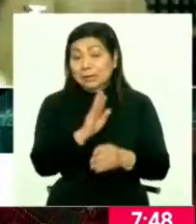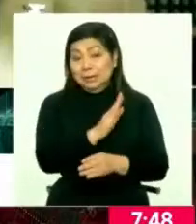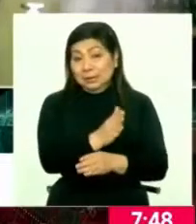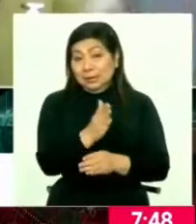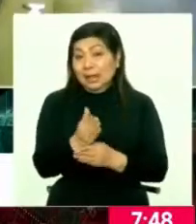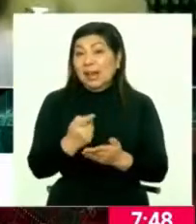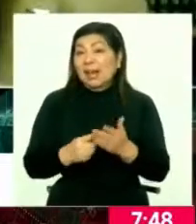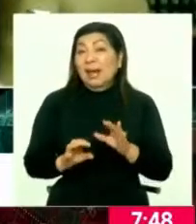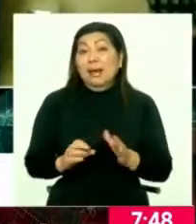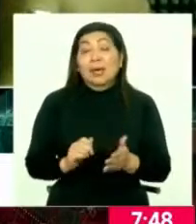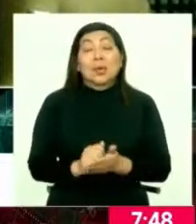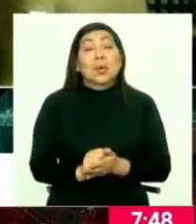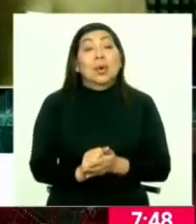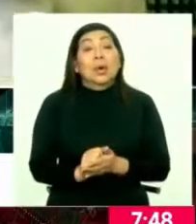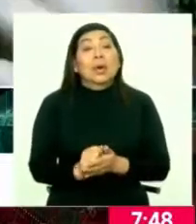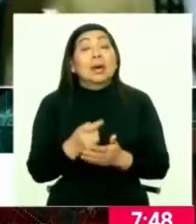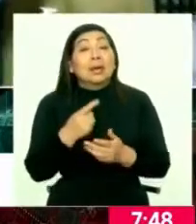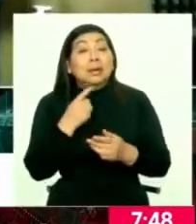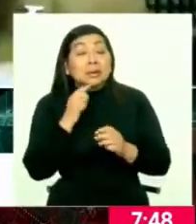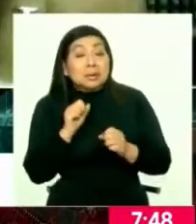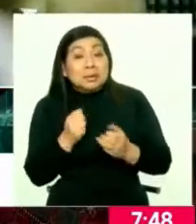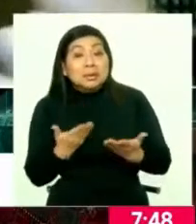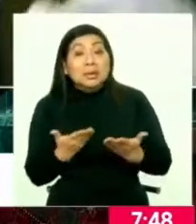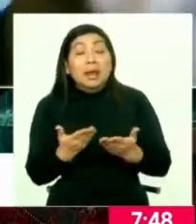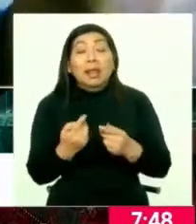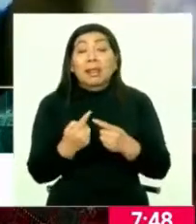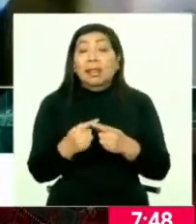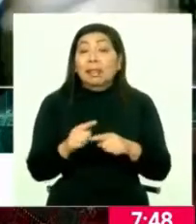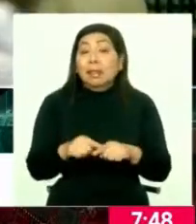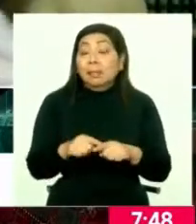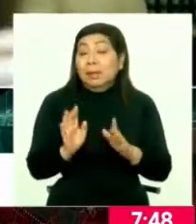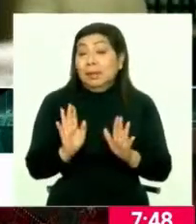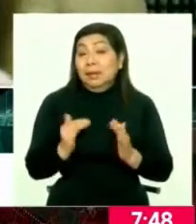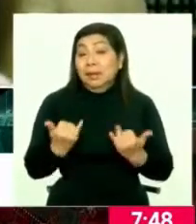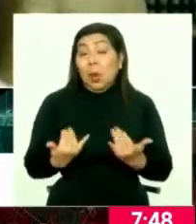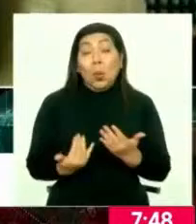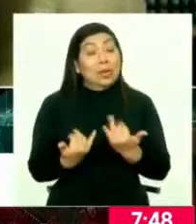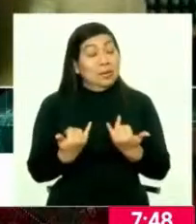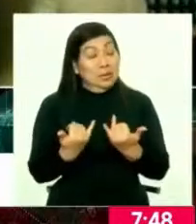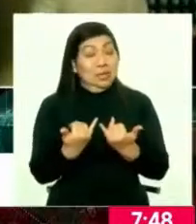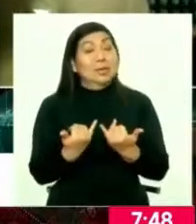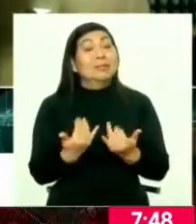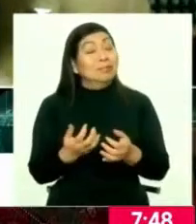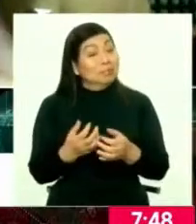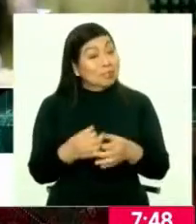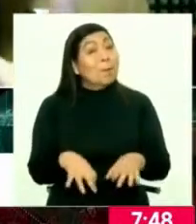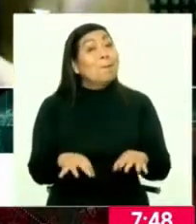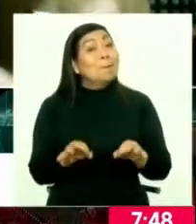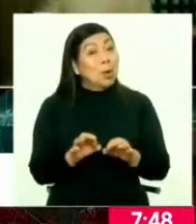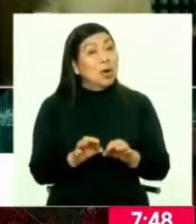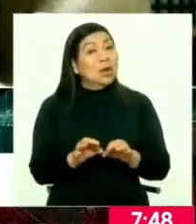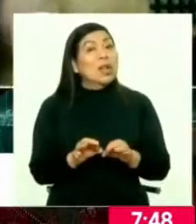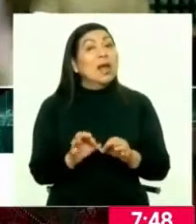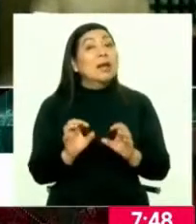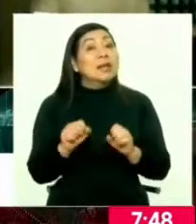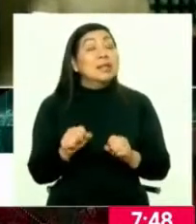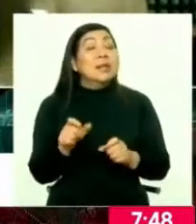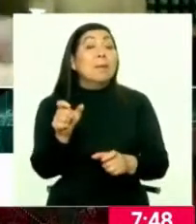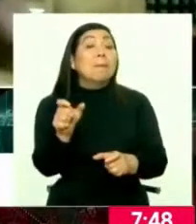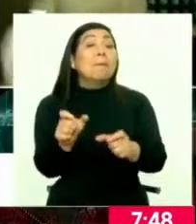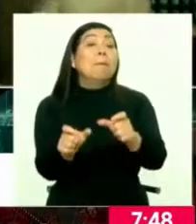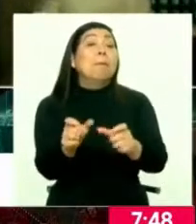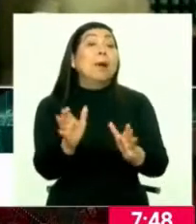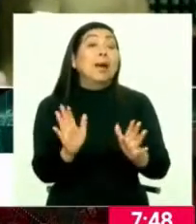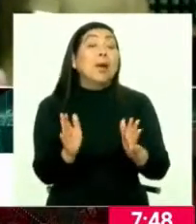depender de lo que haga, va a depender de su popularidad, va a depender también, ojo, que es bien importante, ¿no?, de la acogida que tenga